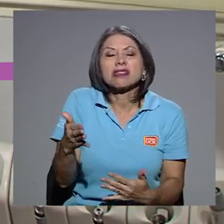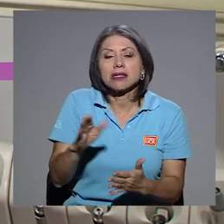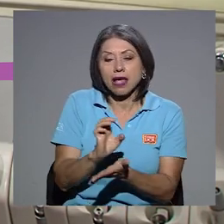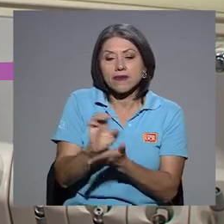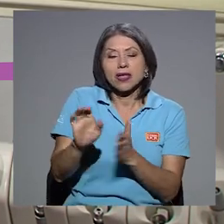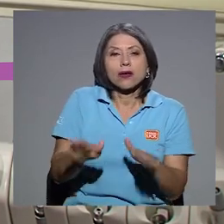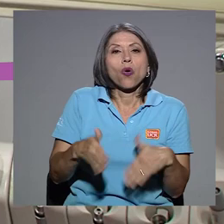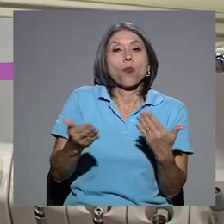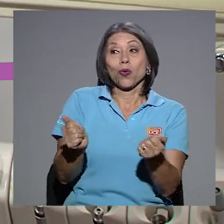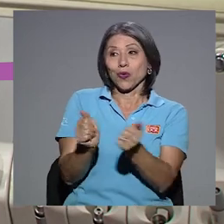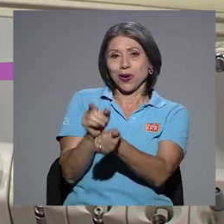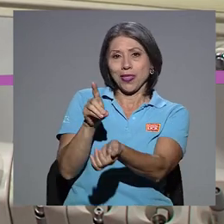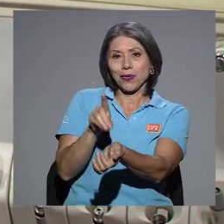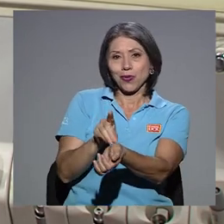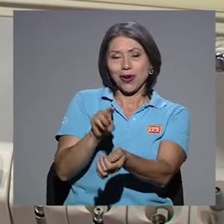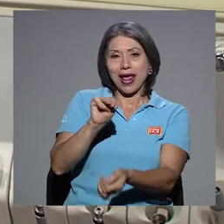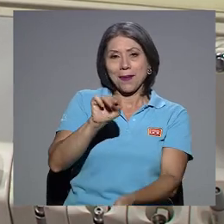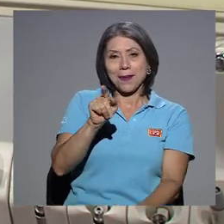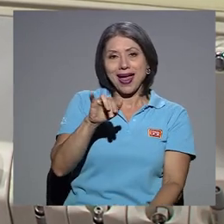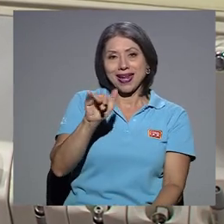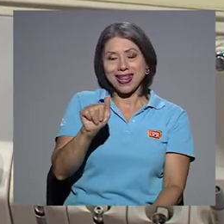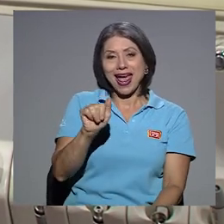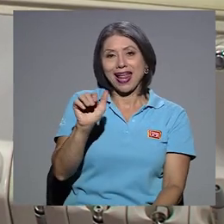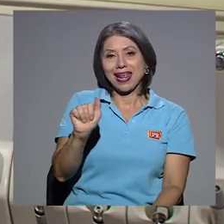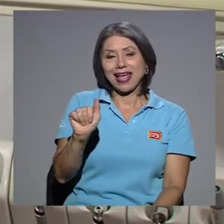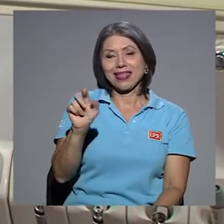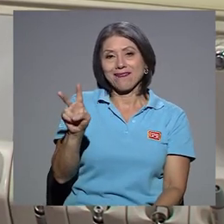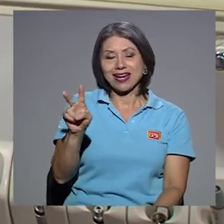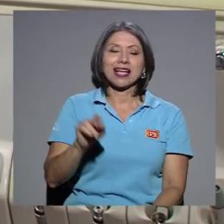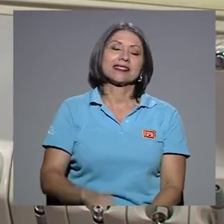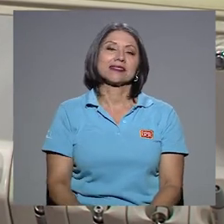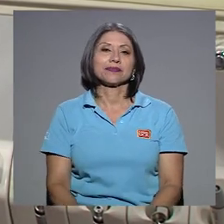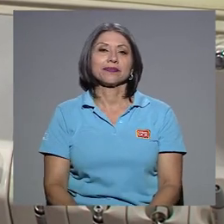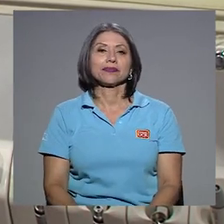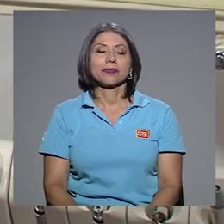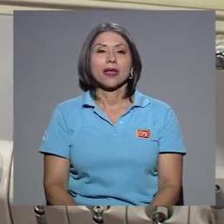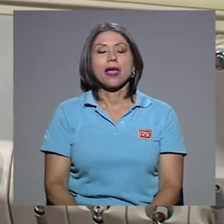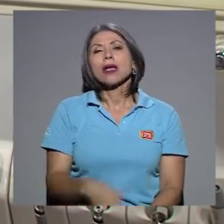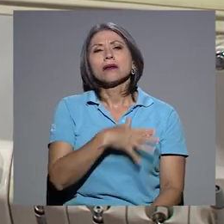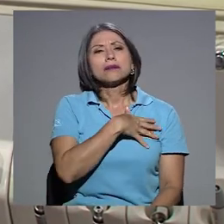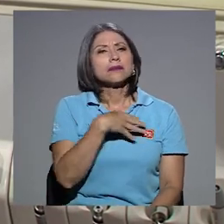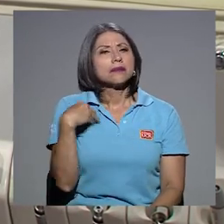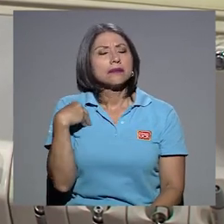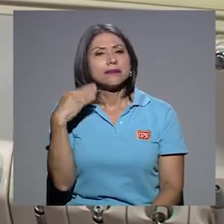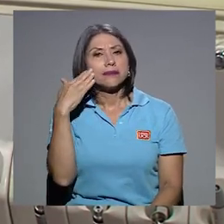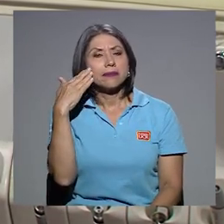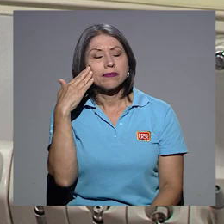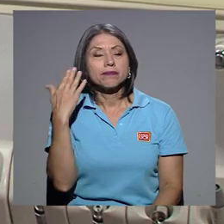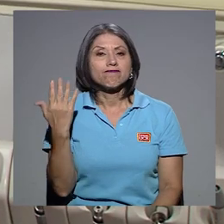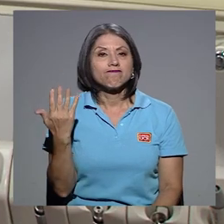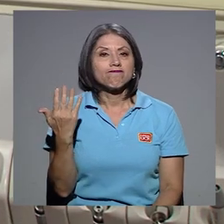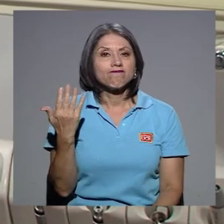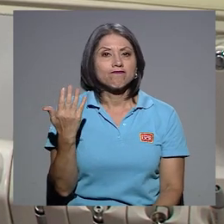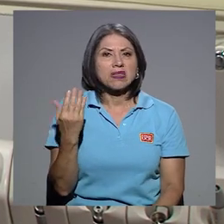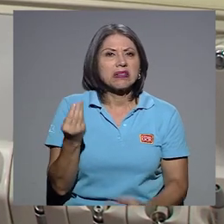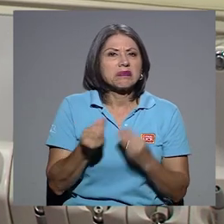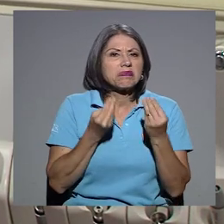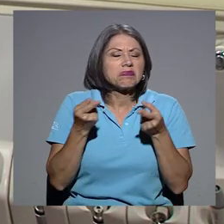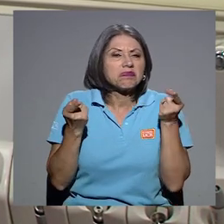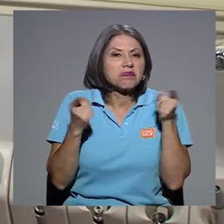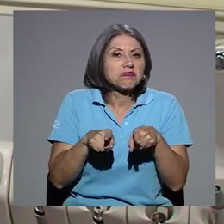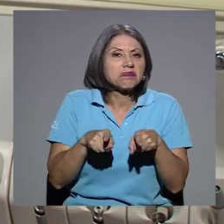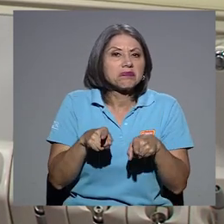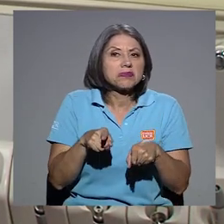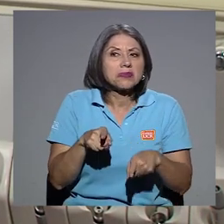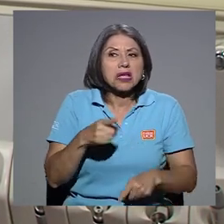podemos evitar. Estamos con la doctora María Alejandra Vargas. Doctora, me gustaría saber, por ejemplo, ahora sí, ¿qué